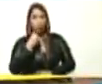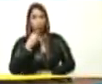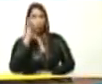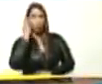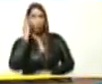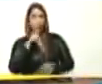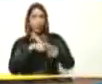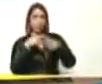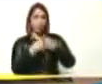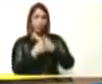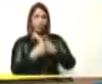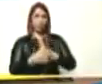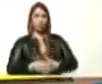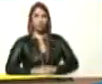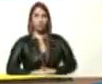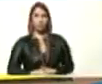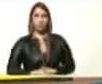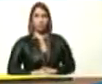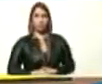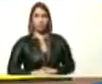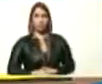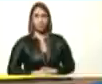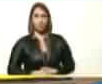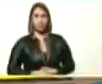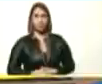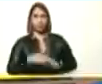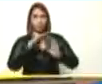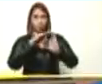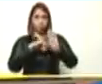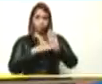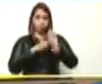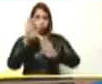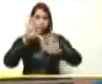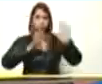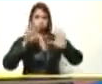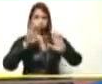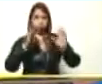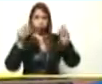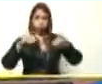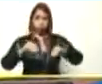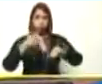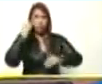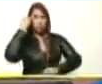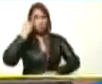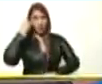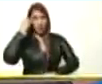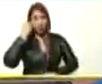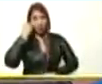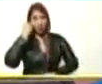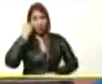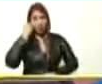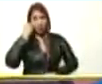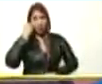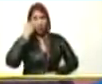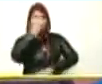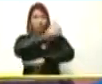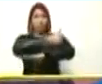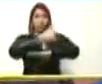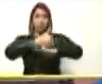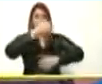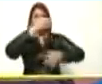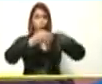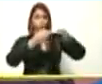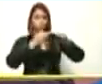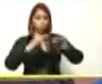patriótico a consideración de esta plenaria creo que sería presidente una directiva justa una